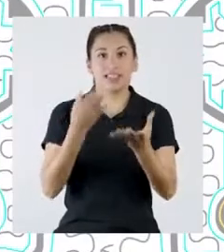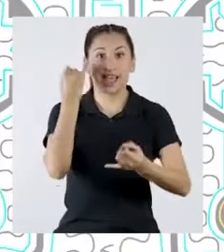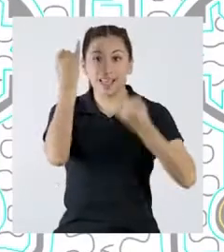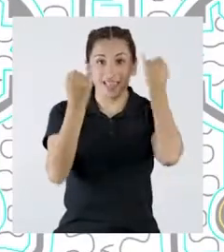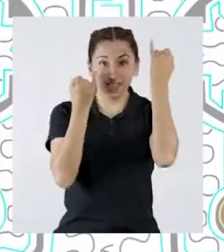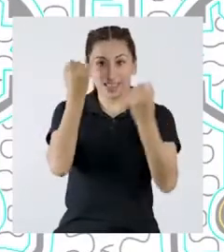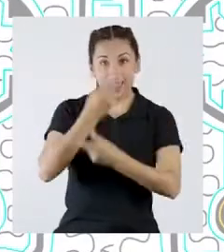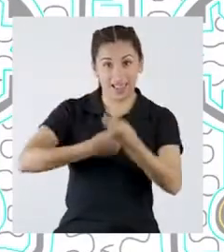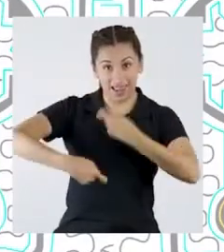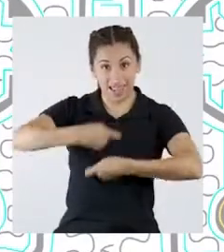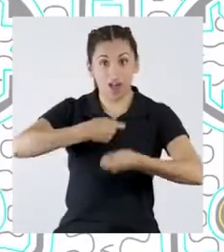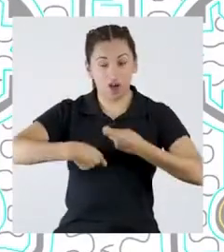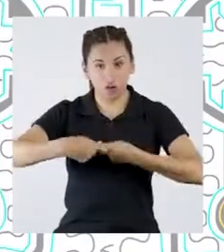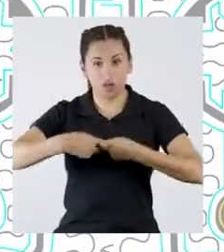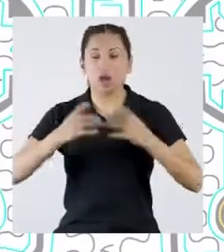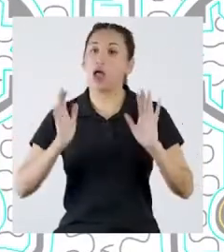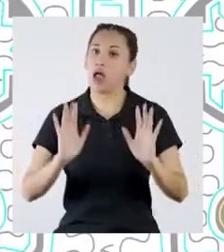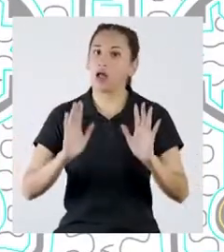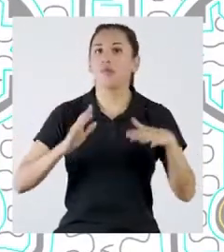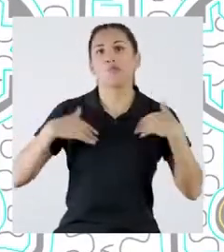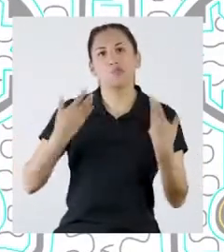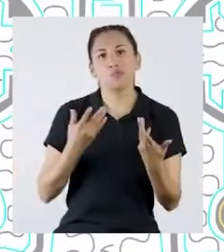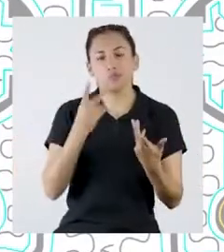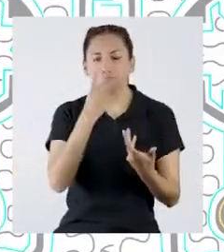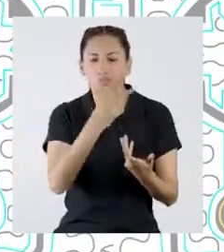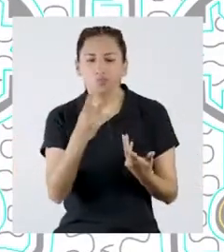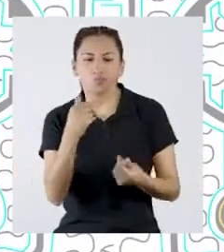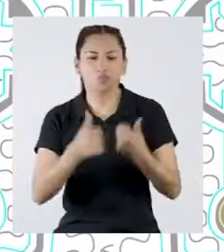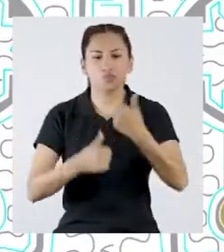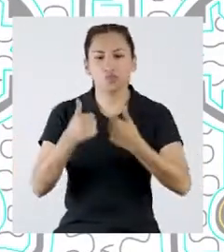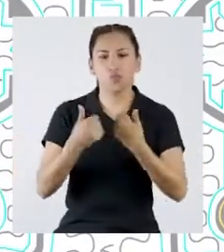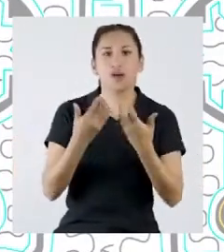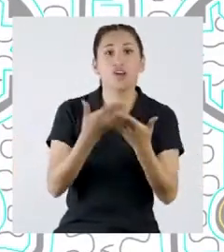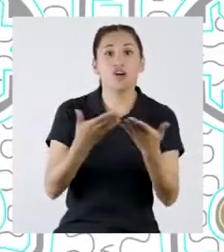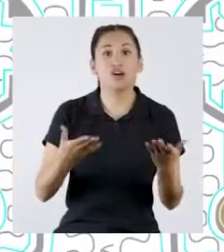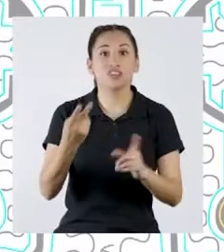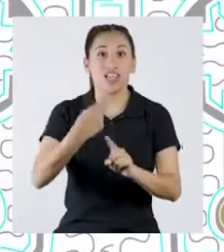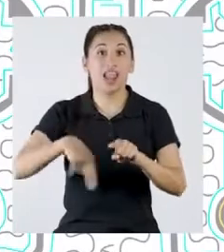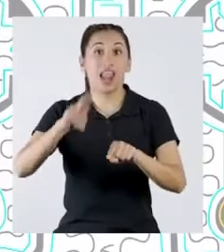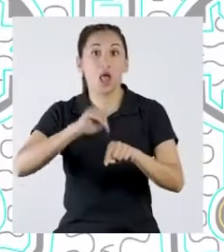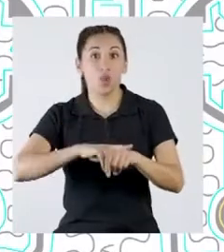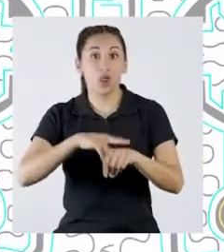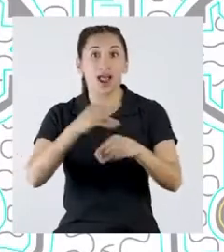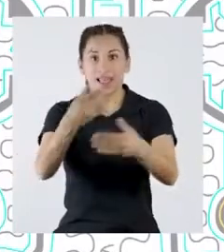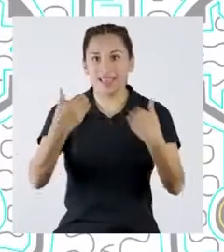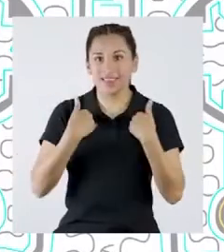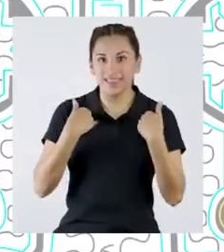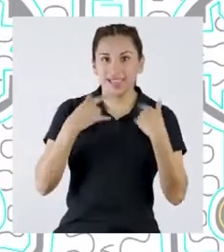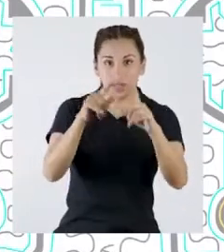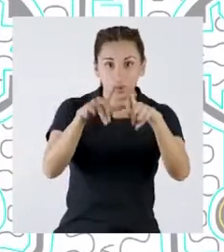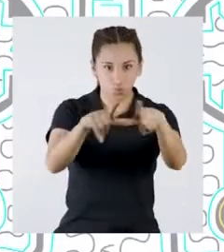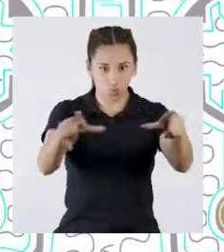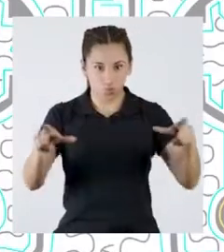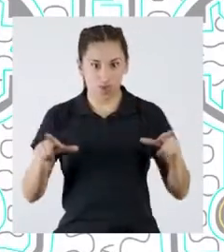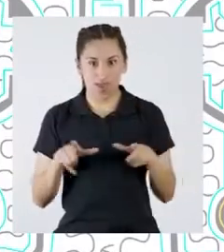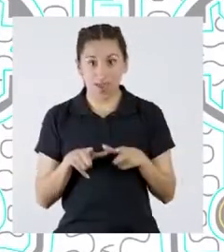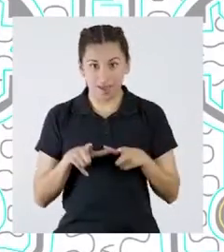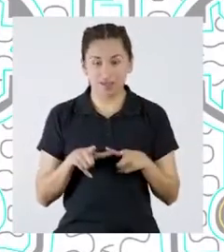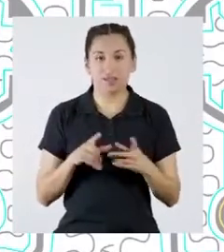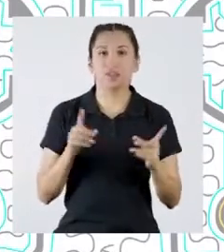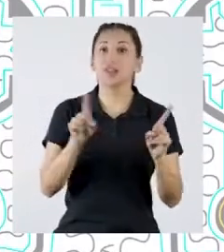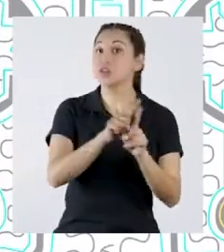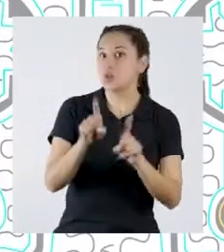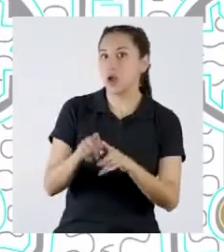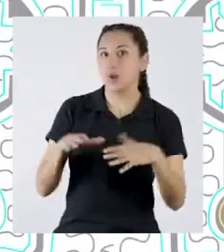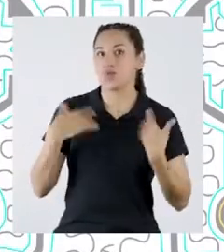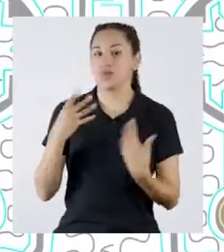ideas de negocio y que para ello podríamos identificar cuáles son los recursos naturales que existen en nuestra comunidad, así